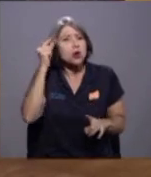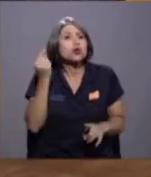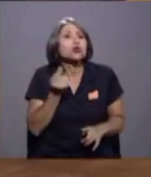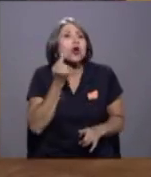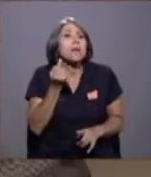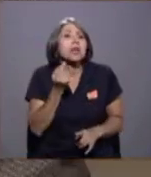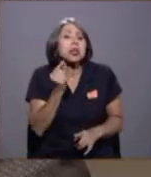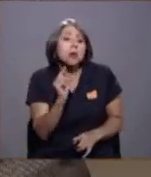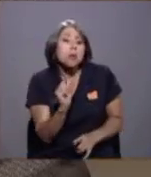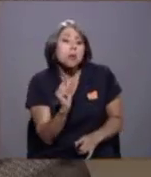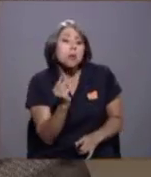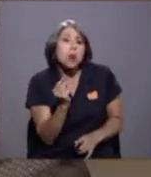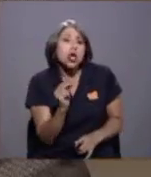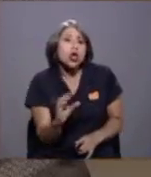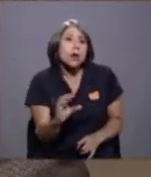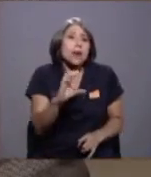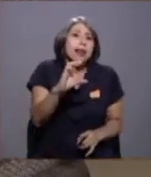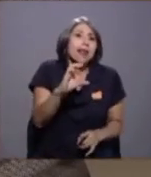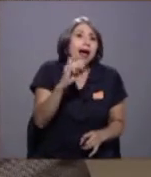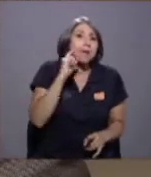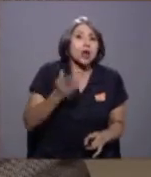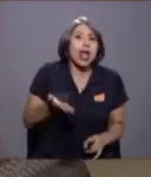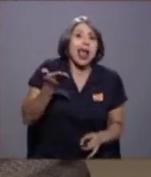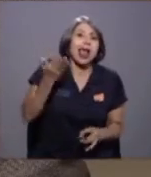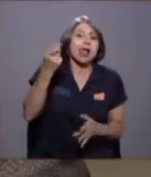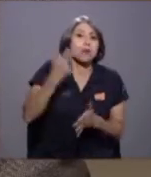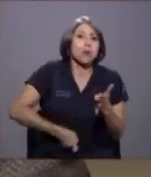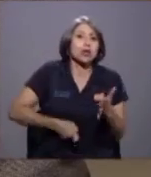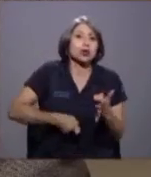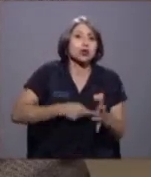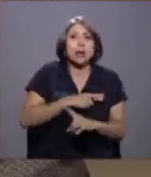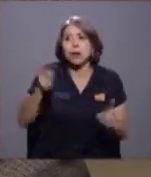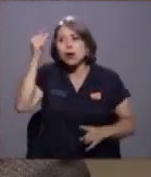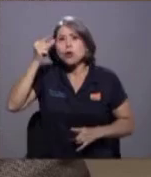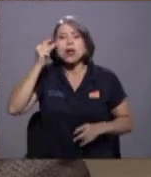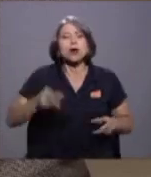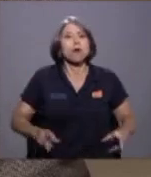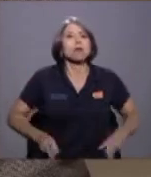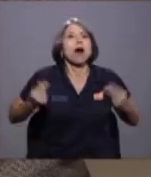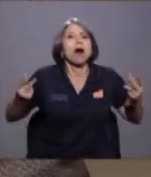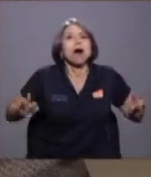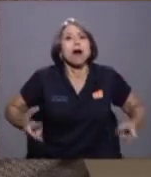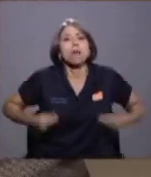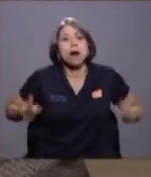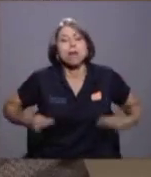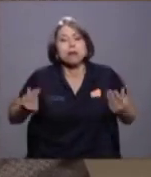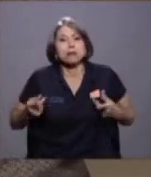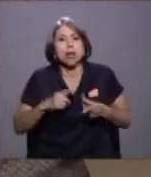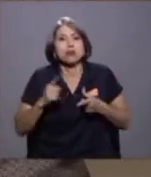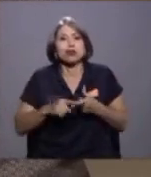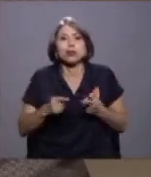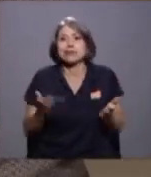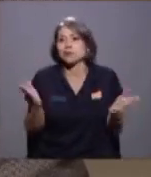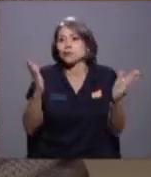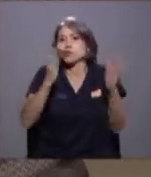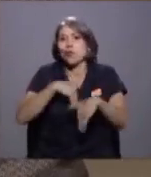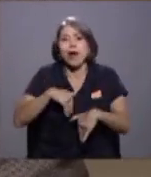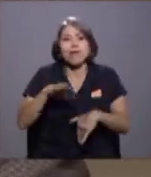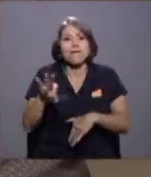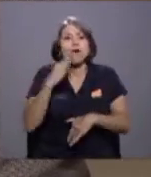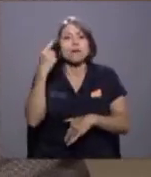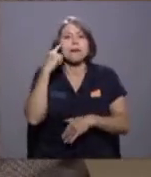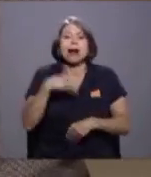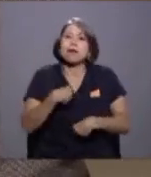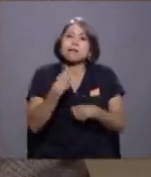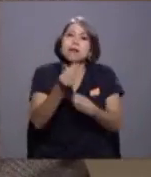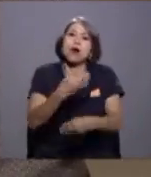subieron los impuestos, se dedica a gastar a lo loco, ¿verdad? Entonces no hay forma de generar confianza a punta de